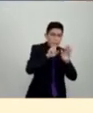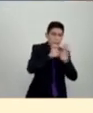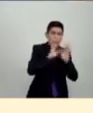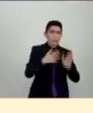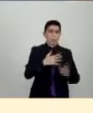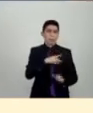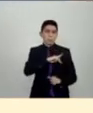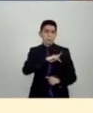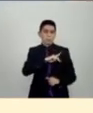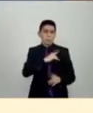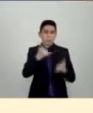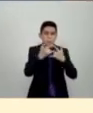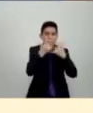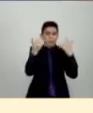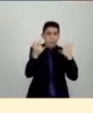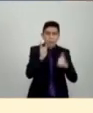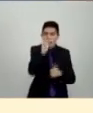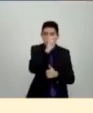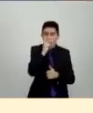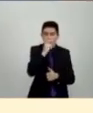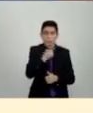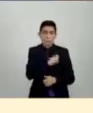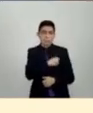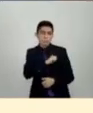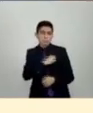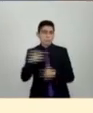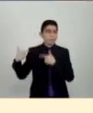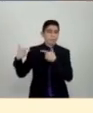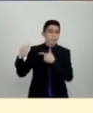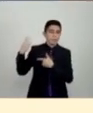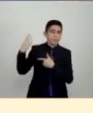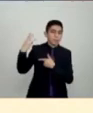en lengua española en estas tres generaciones o dos y media